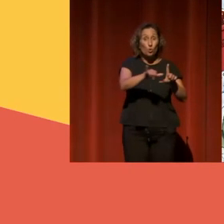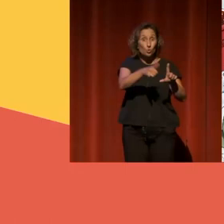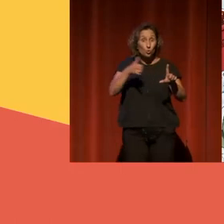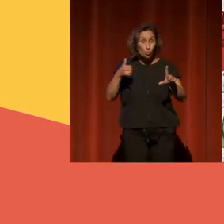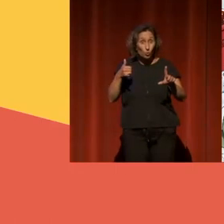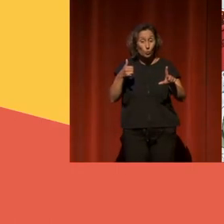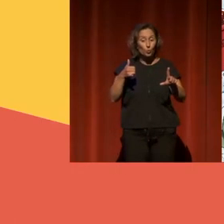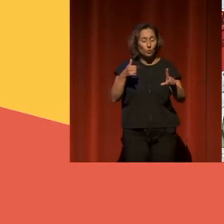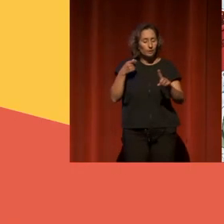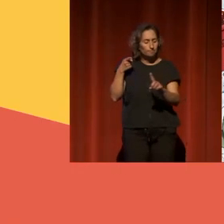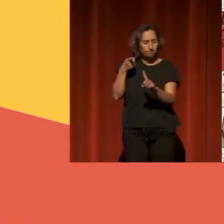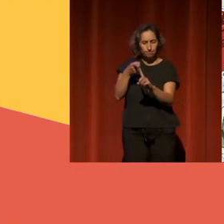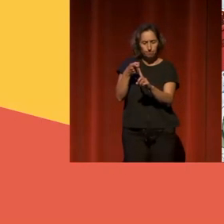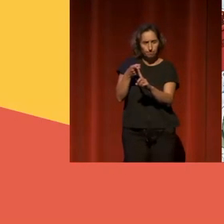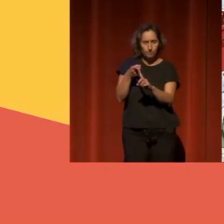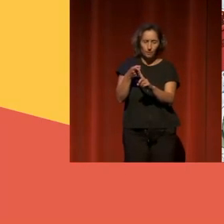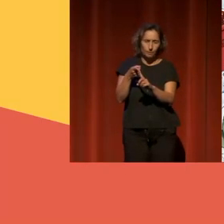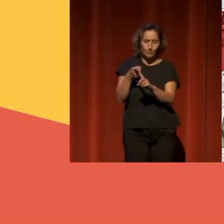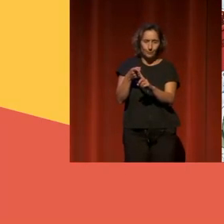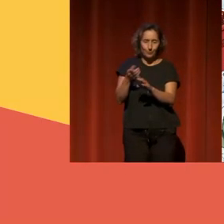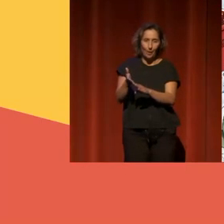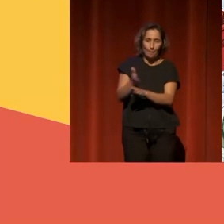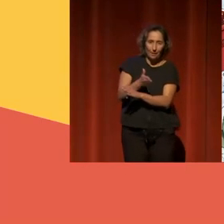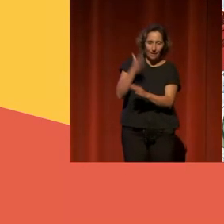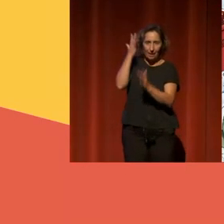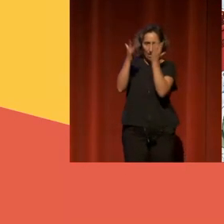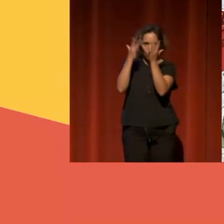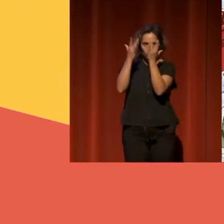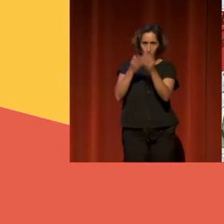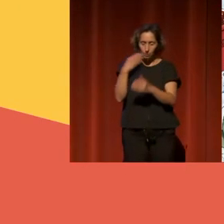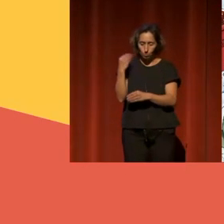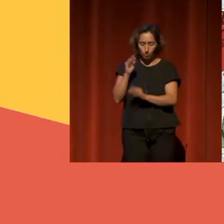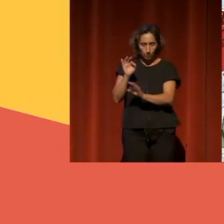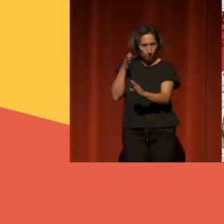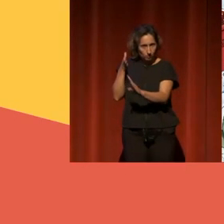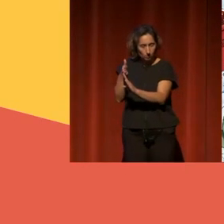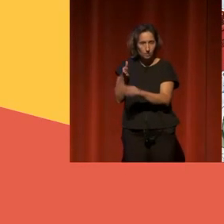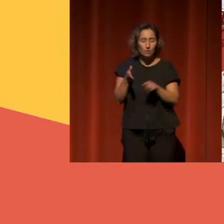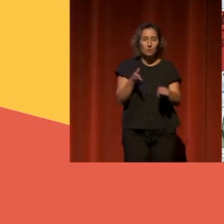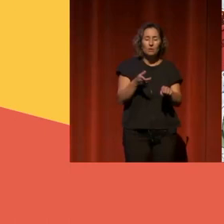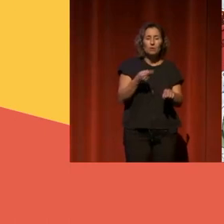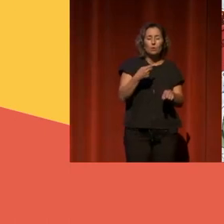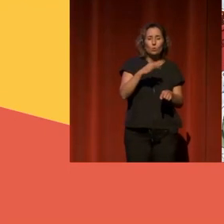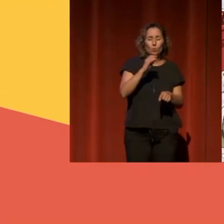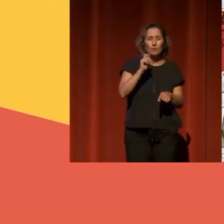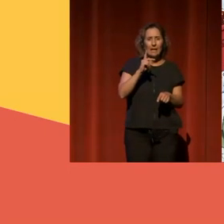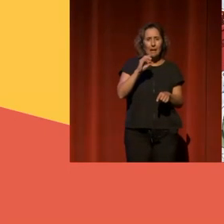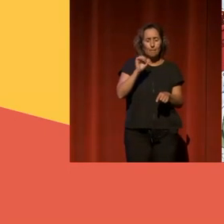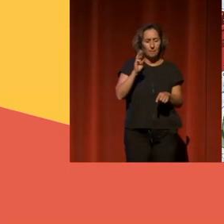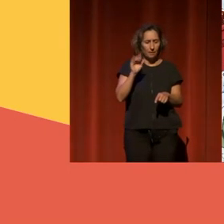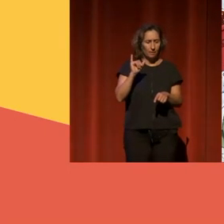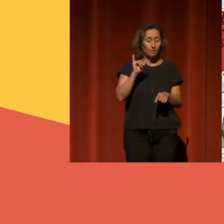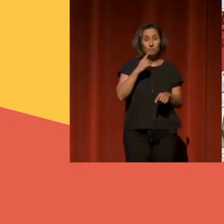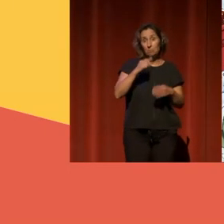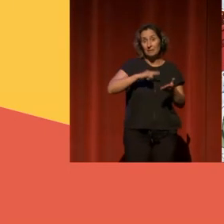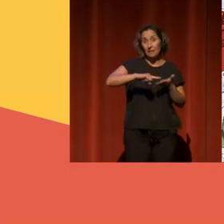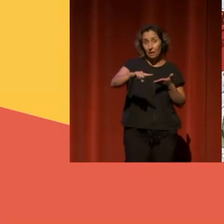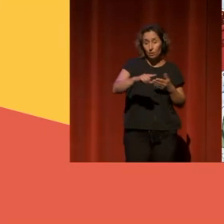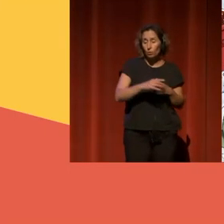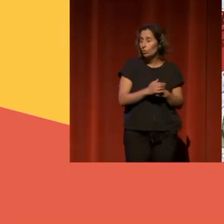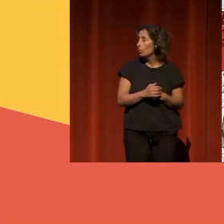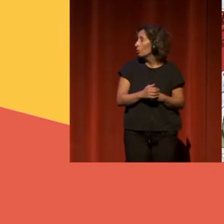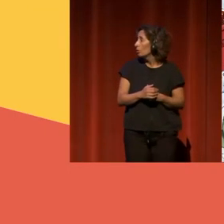dirigido a un público ya preadolescente. Y más recientemente tenemos algunas colecciones como Wukapi, de Mensajero. Y más